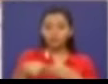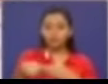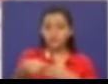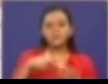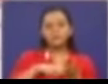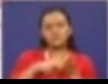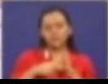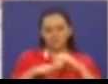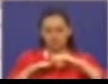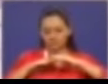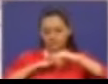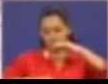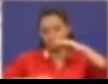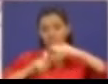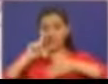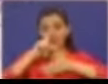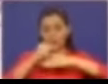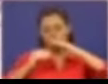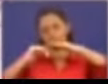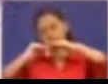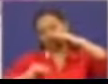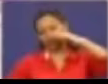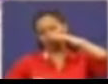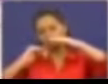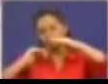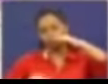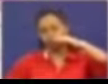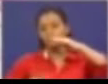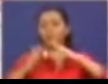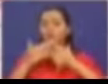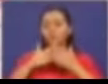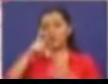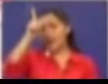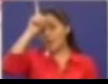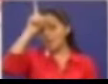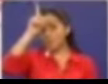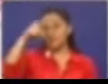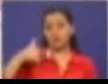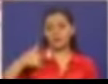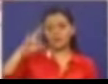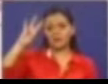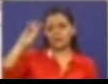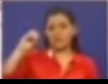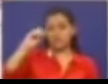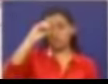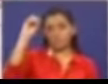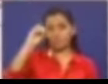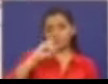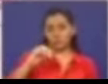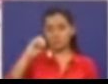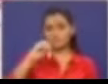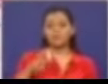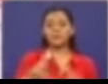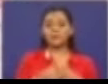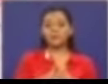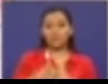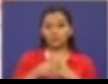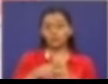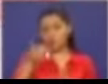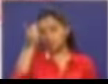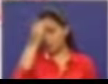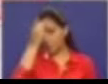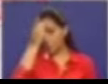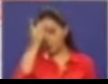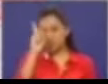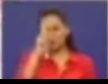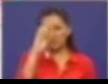5 más bajos de América Latina. Alemania tiene 70% de deuda PIB. Estados Unidos, España, tienen casi